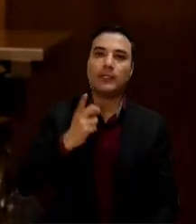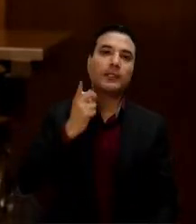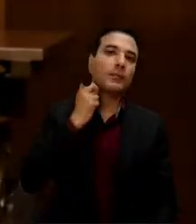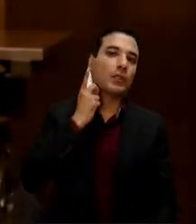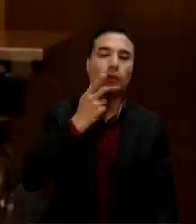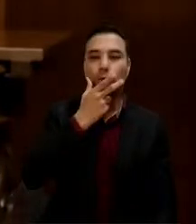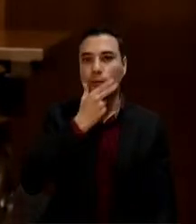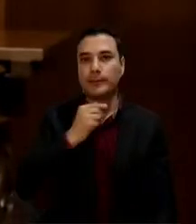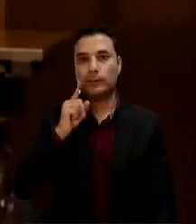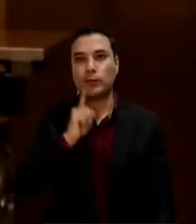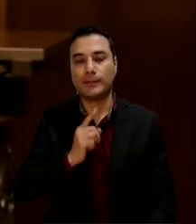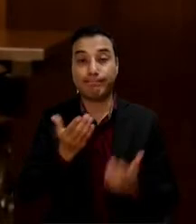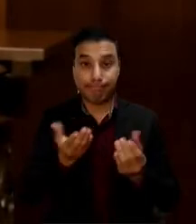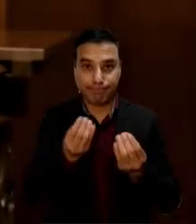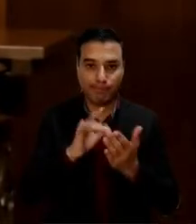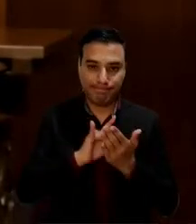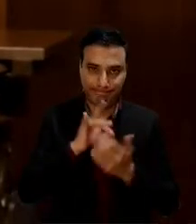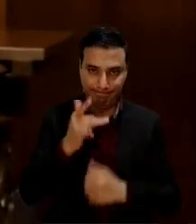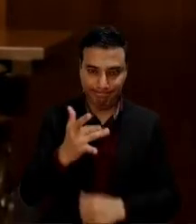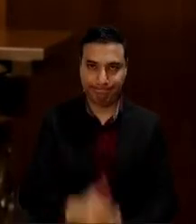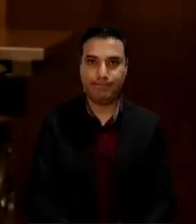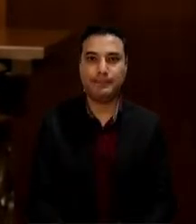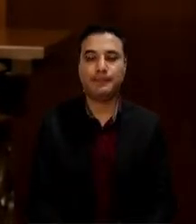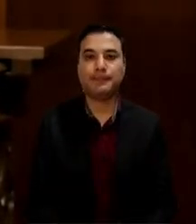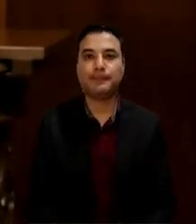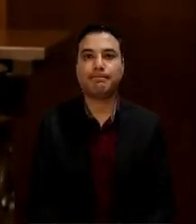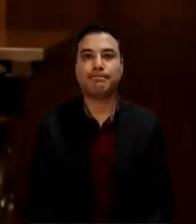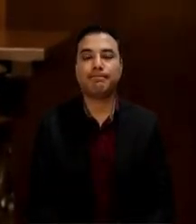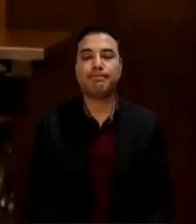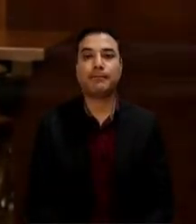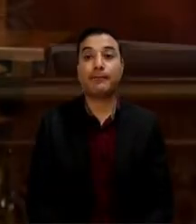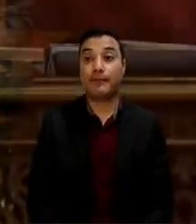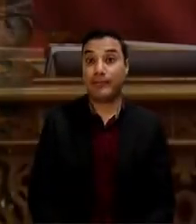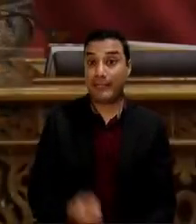diputados. Muchas gracias. Se registra la asistencia de la